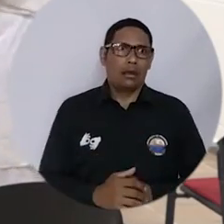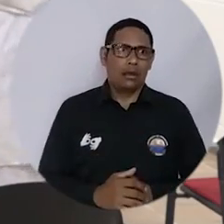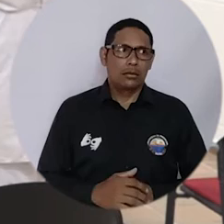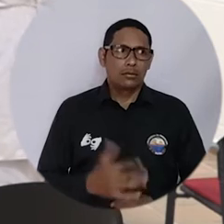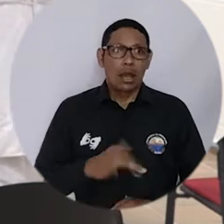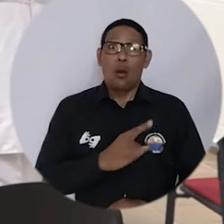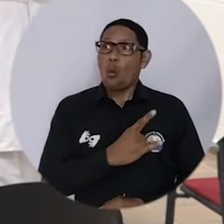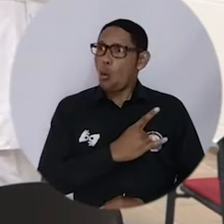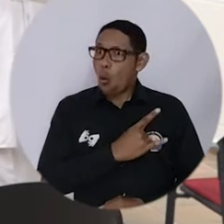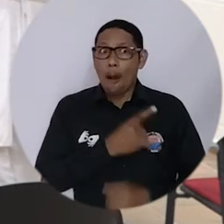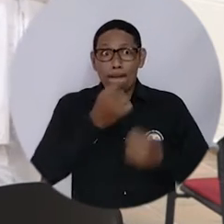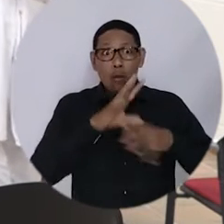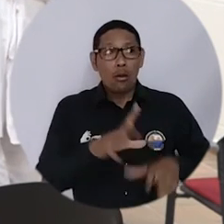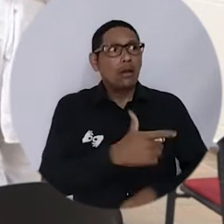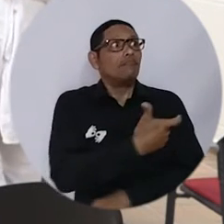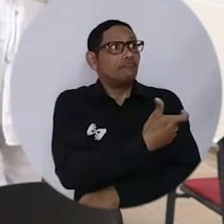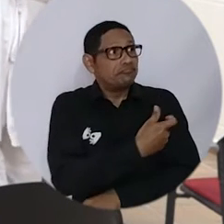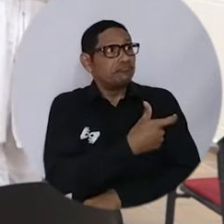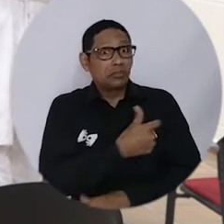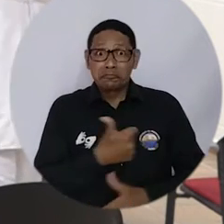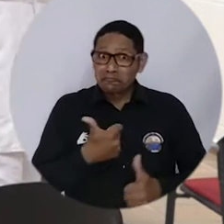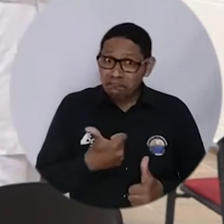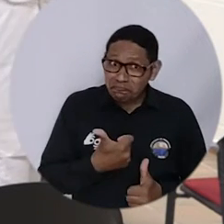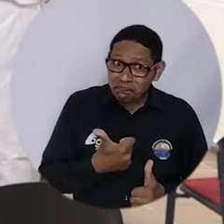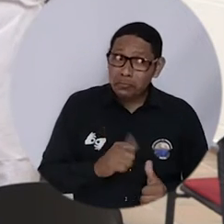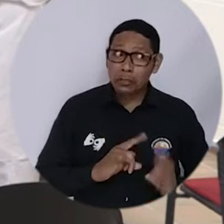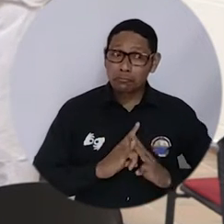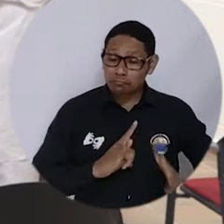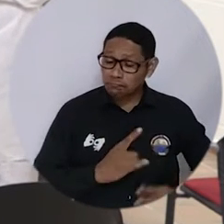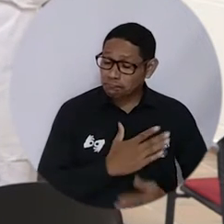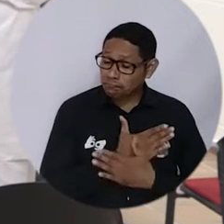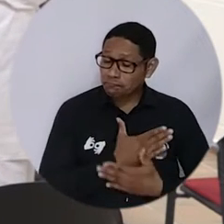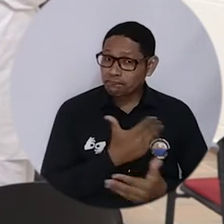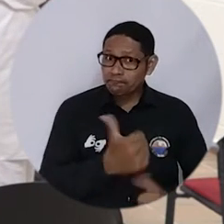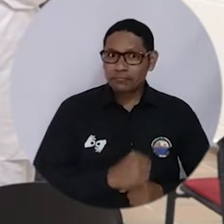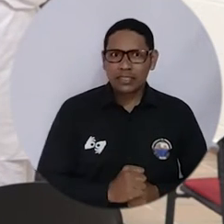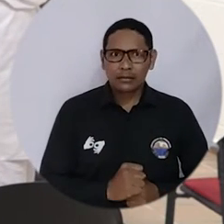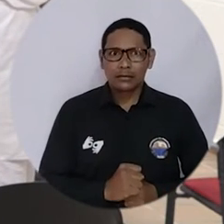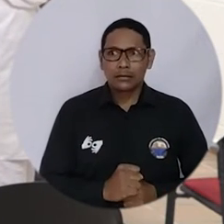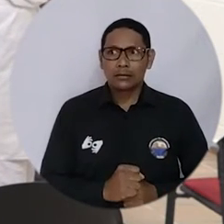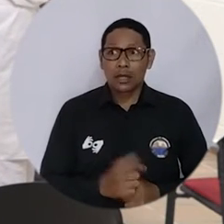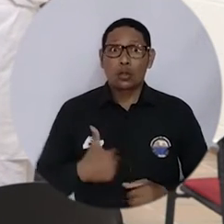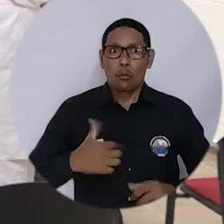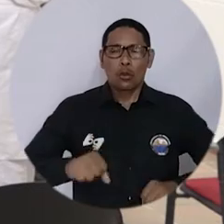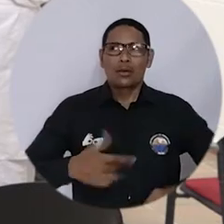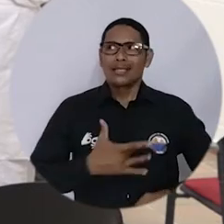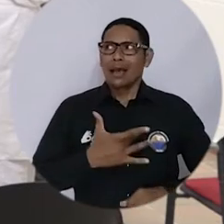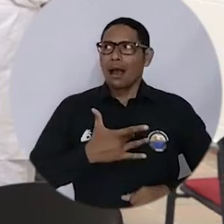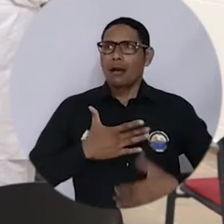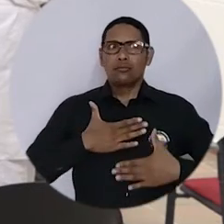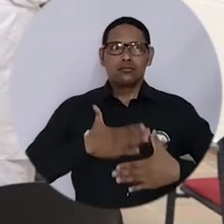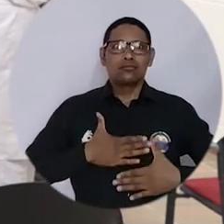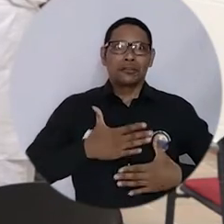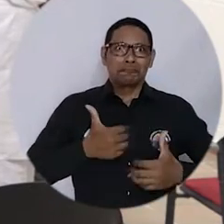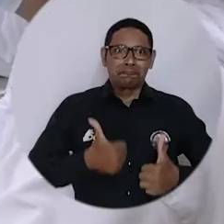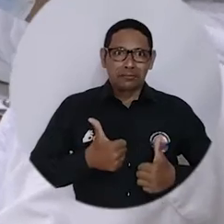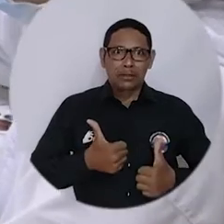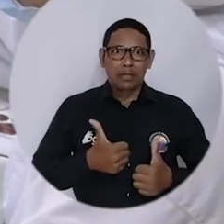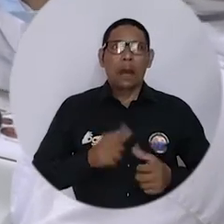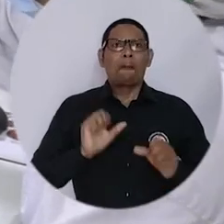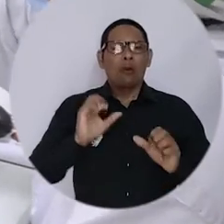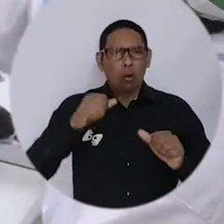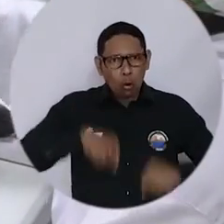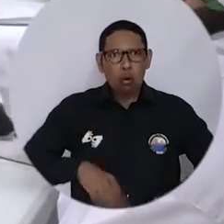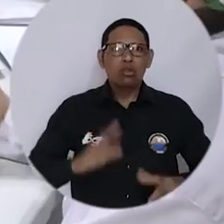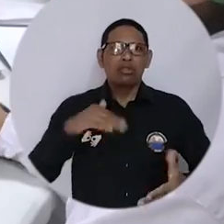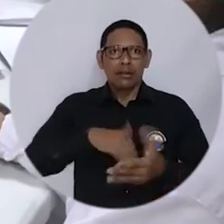en una universidad pública como es la Universidad del Magdalena. Me garantiza y me brinda seguridad con aras de